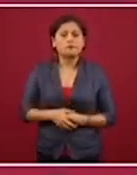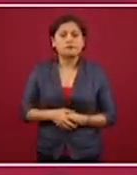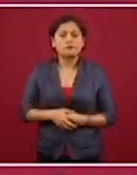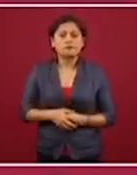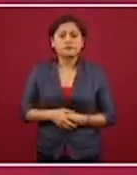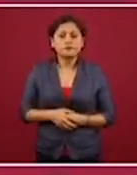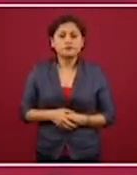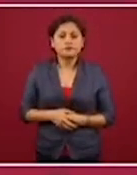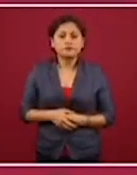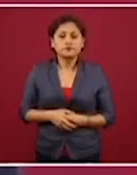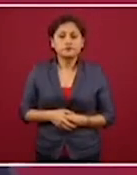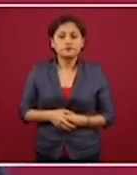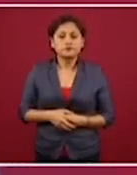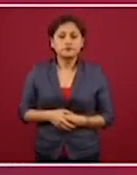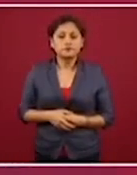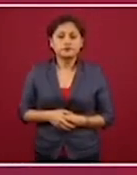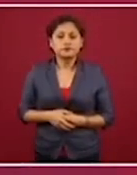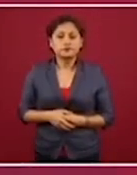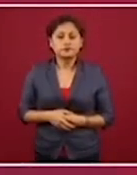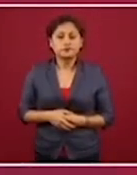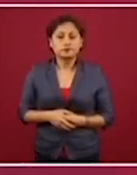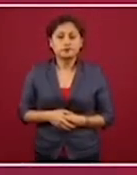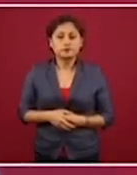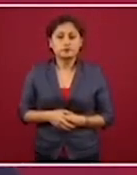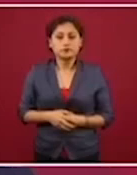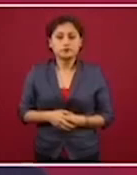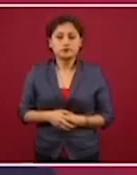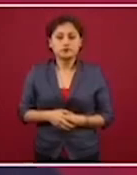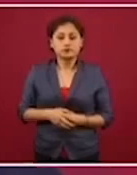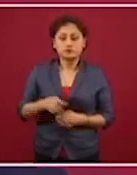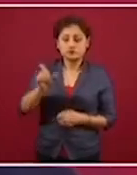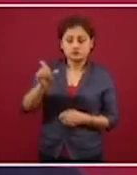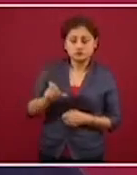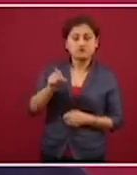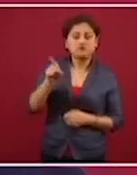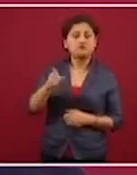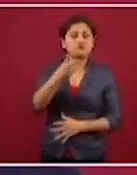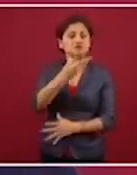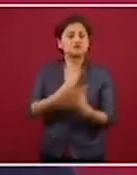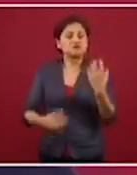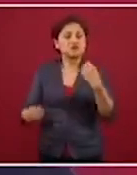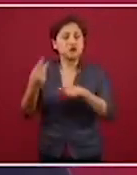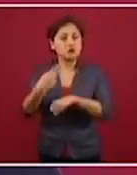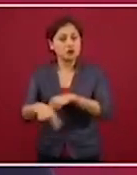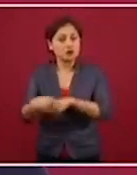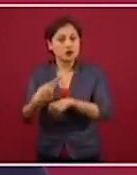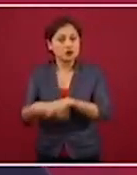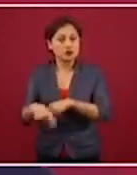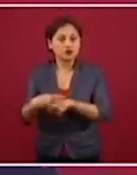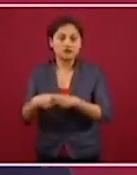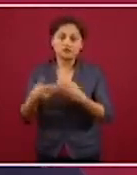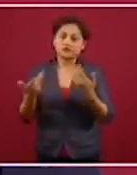tenía un nivel de peligrosidad y podía escapar.